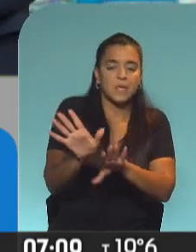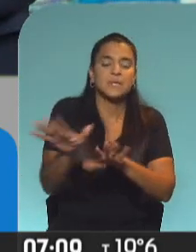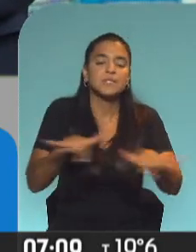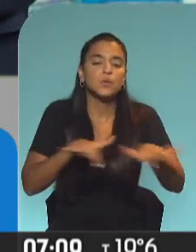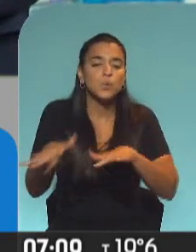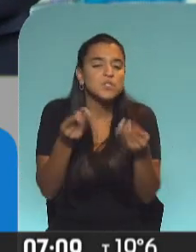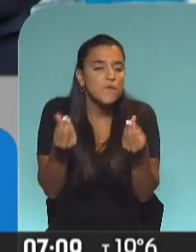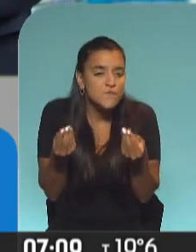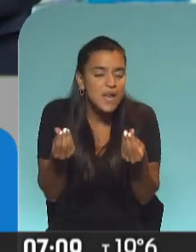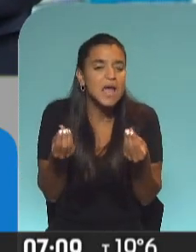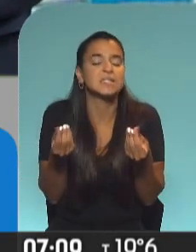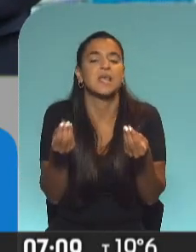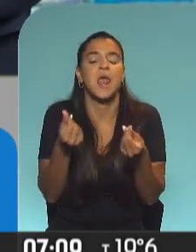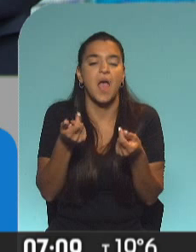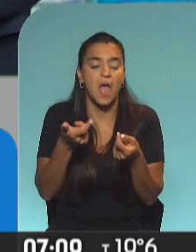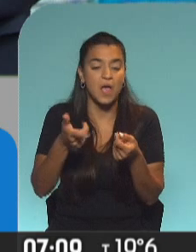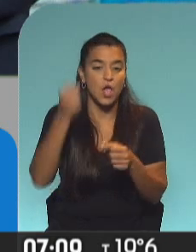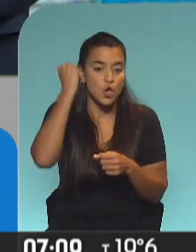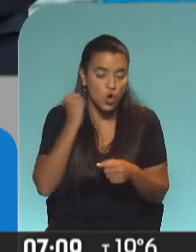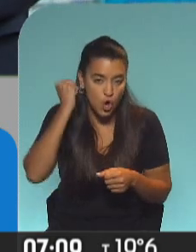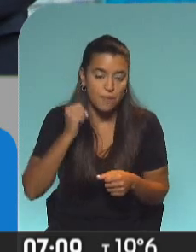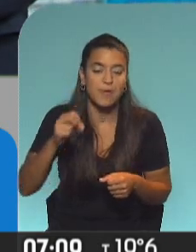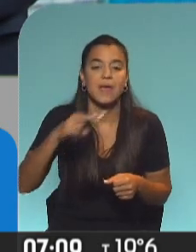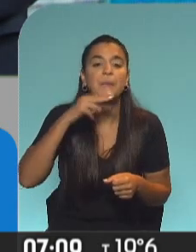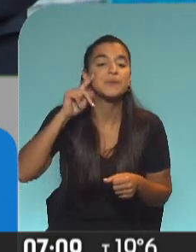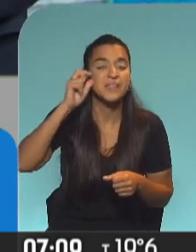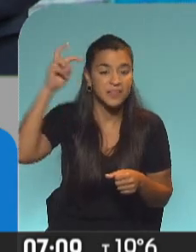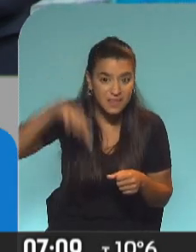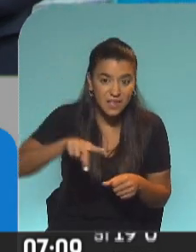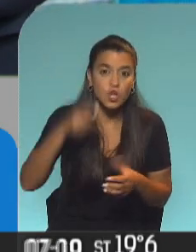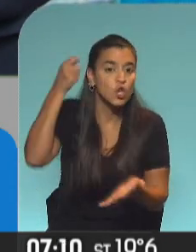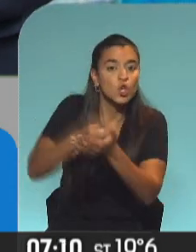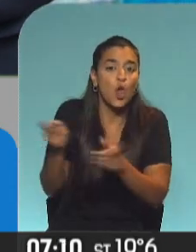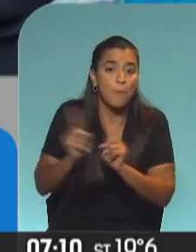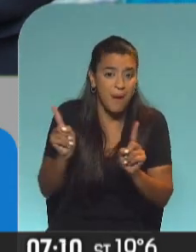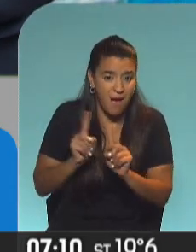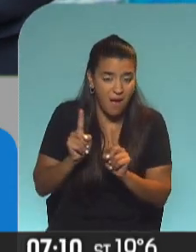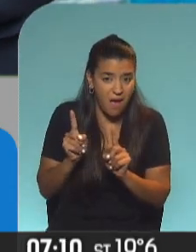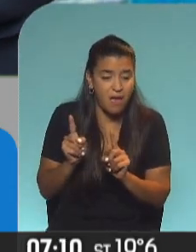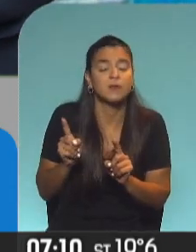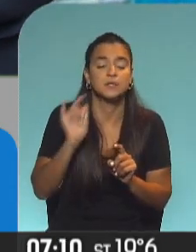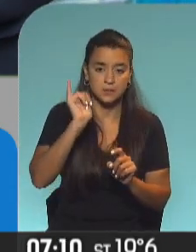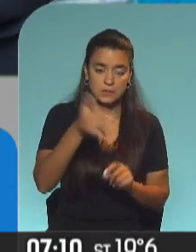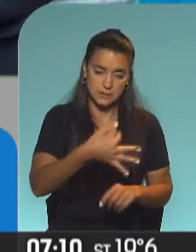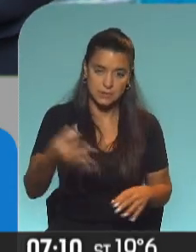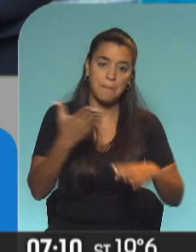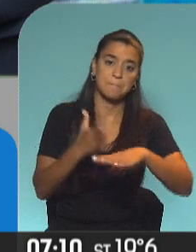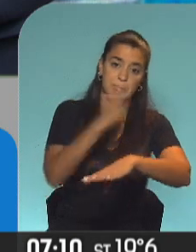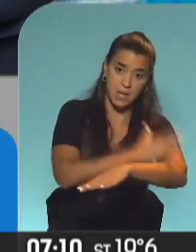situación financiera y económica del grupo Vicentín que ha dejado de pagarle a los proveedores. Sí, previo